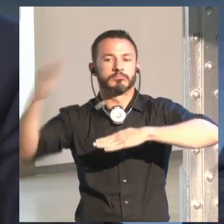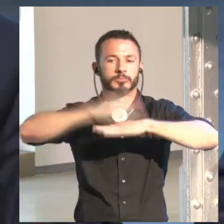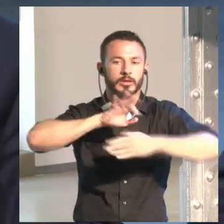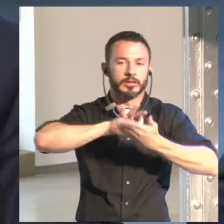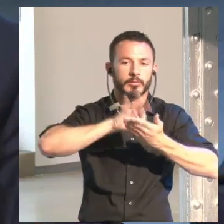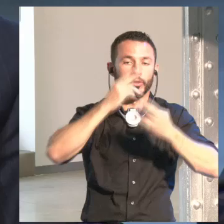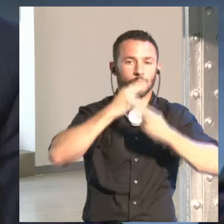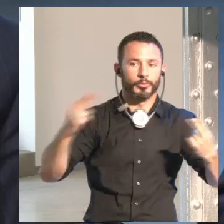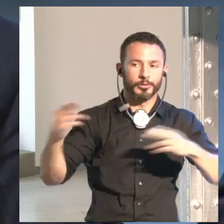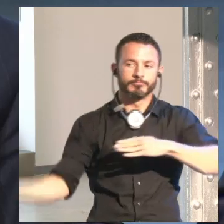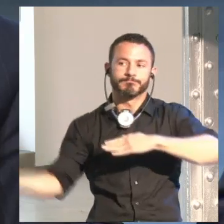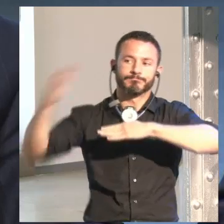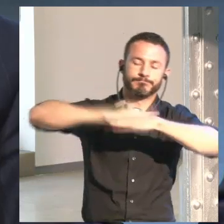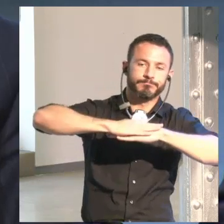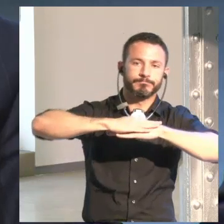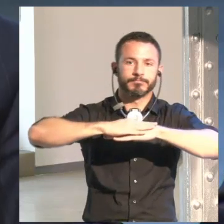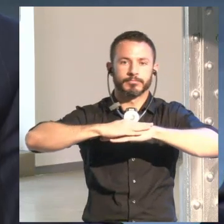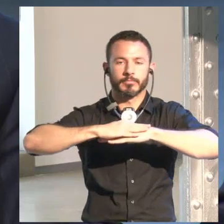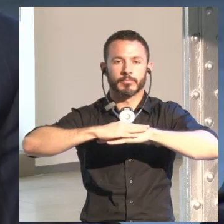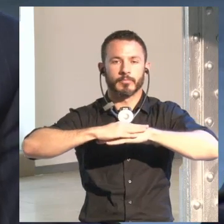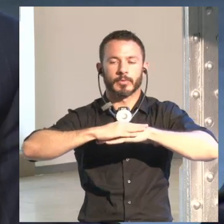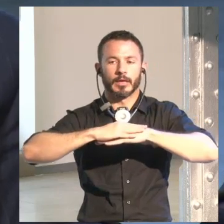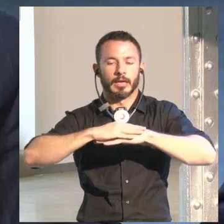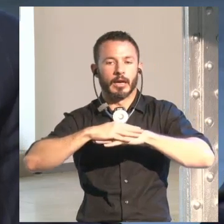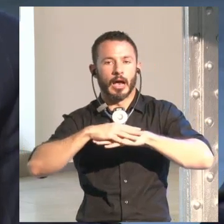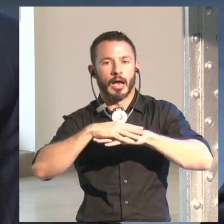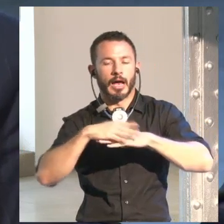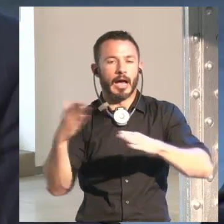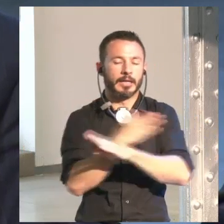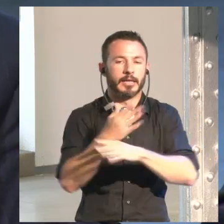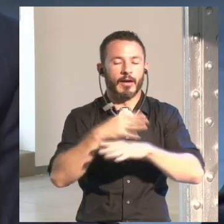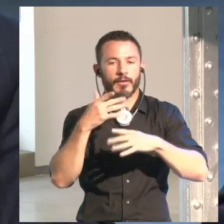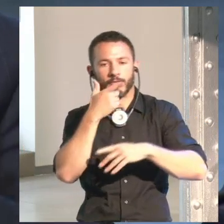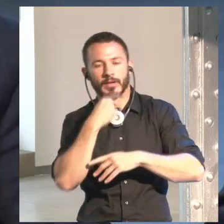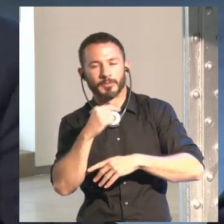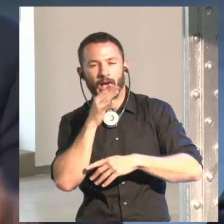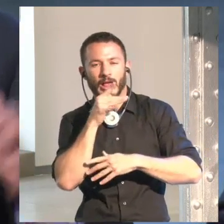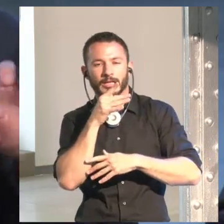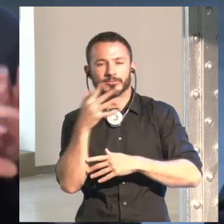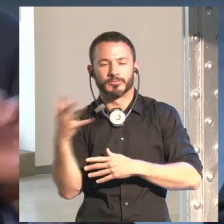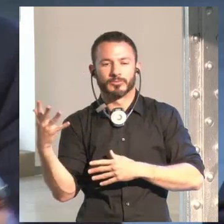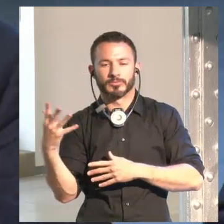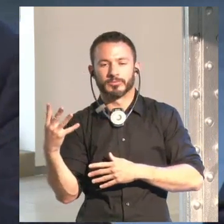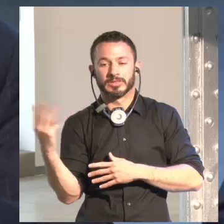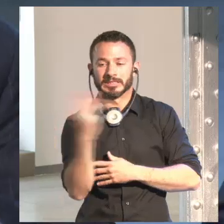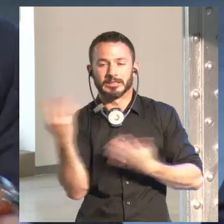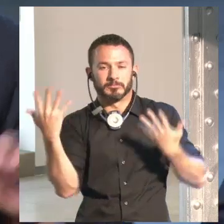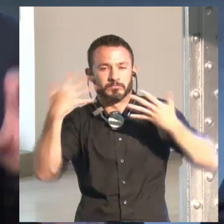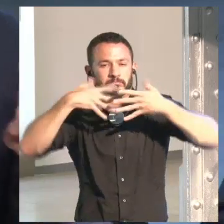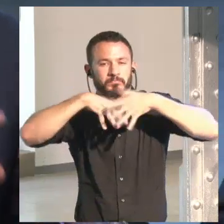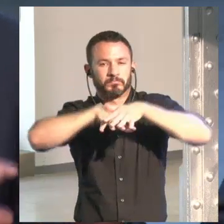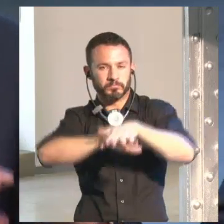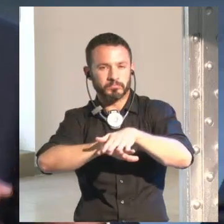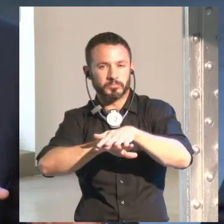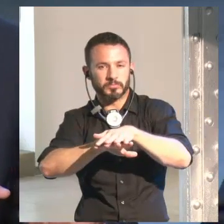pública, ese servicio público, eso era muy sencillo, pero ahora estamos tendiendo hacia una convergencia. Ahora lo que tenemos es una fusión, una